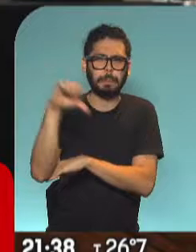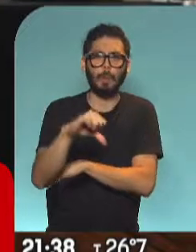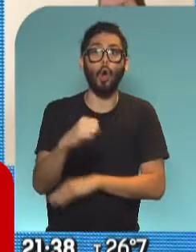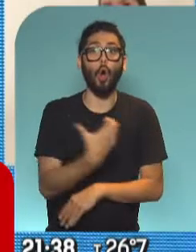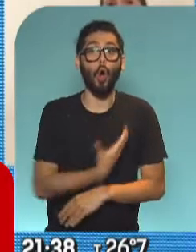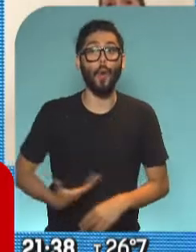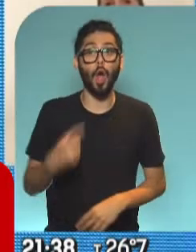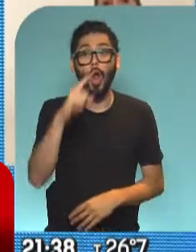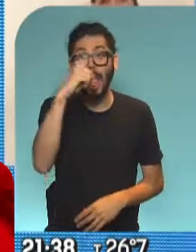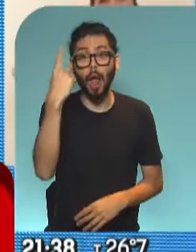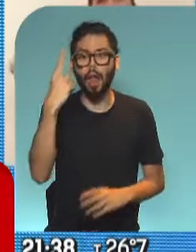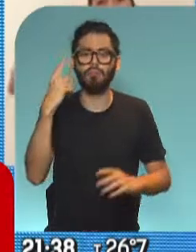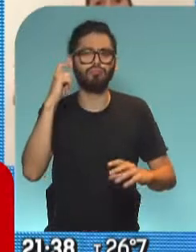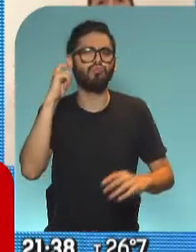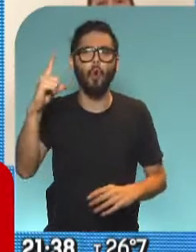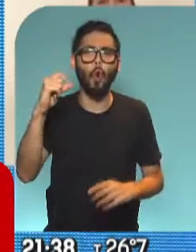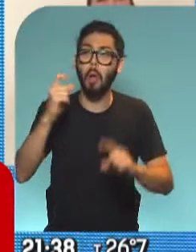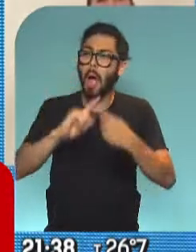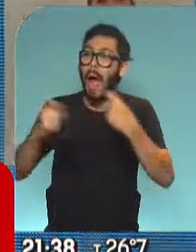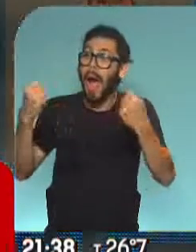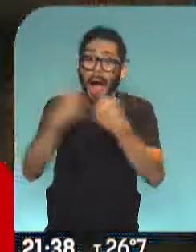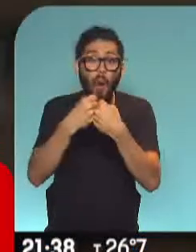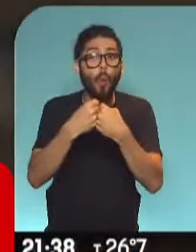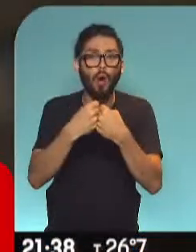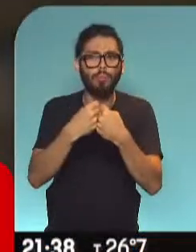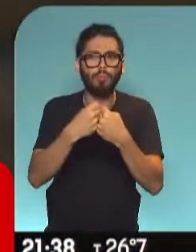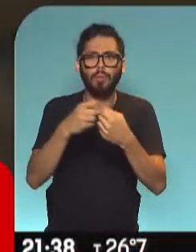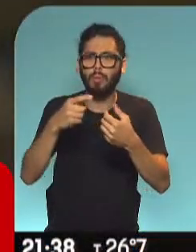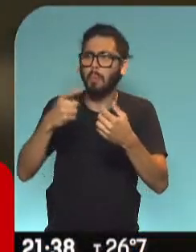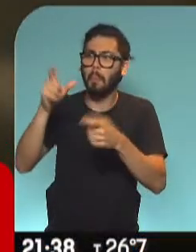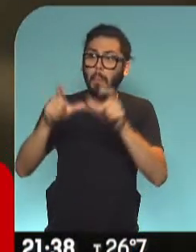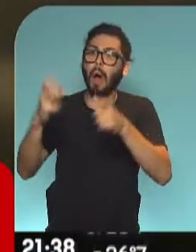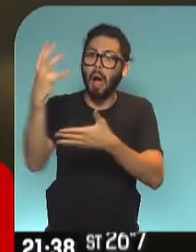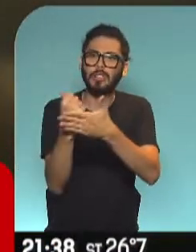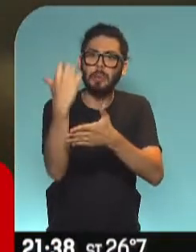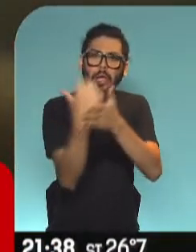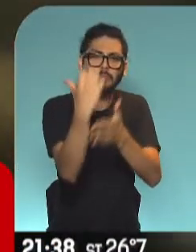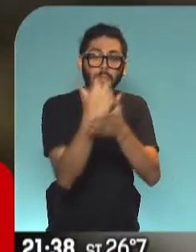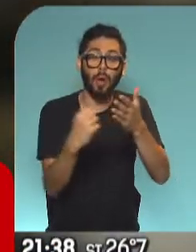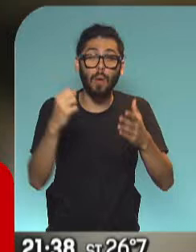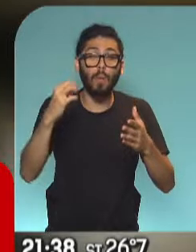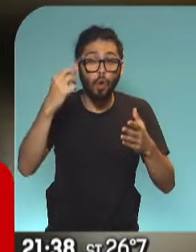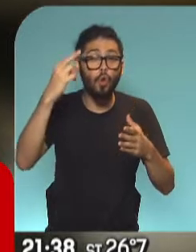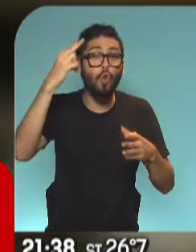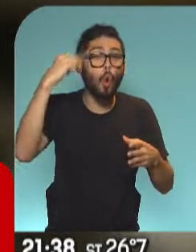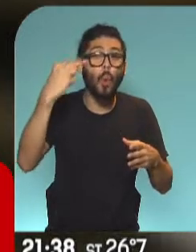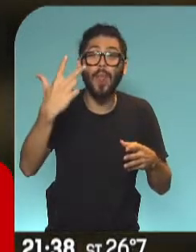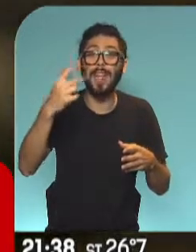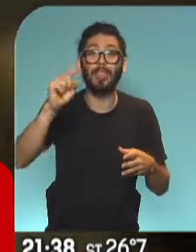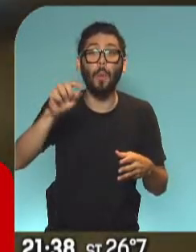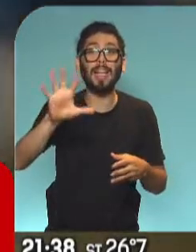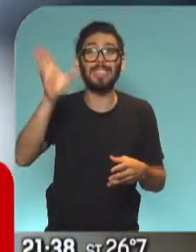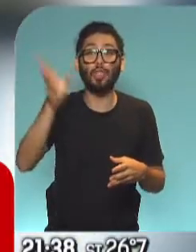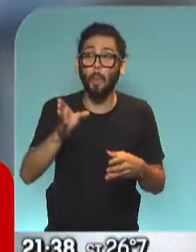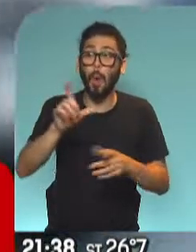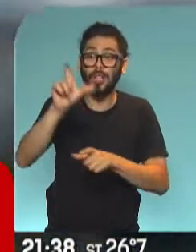nacional alcanzó un acuerdo con un nivel de adhesión que superó todas las expectativas. El 93,5%